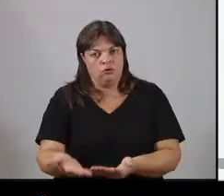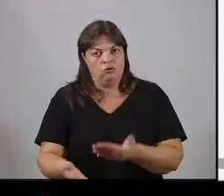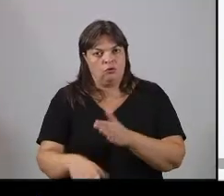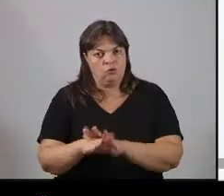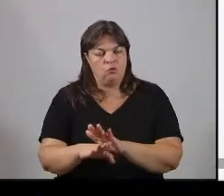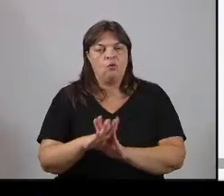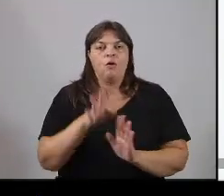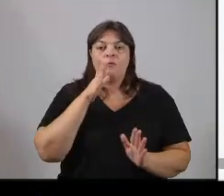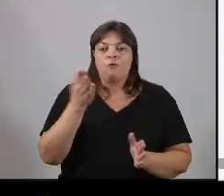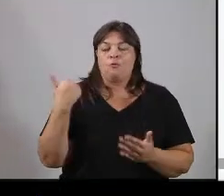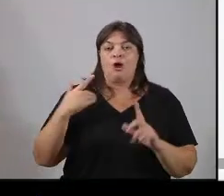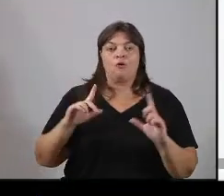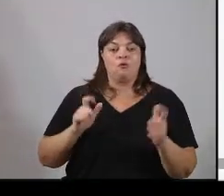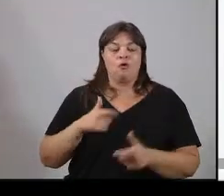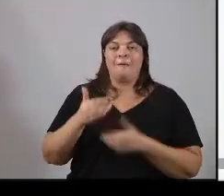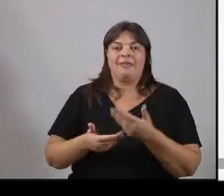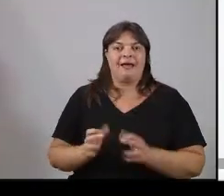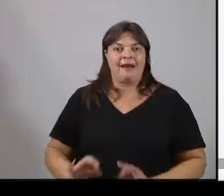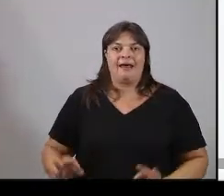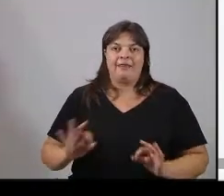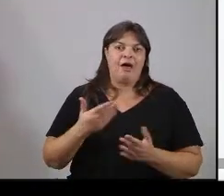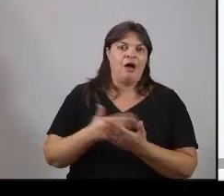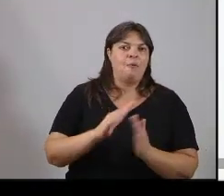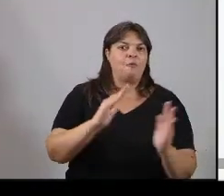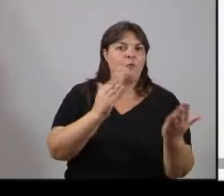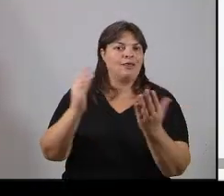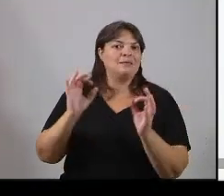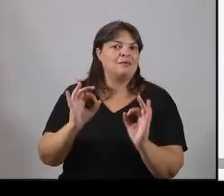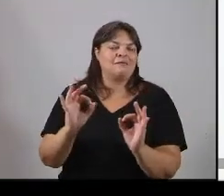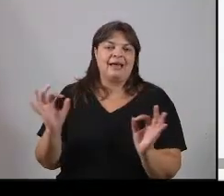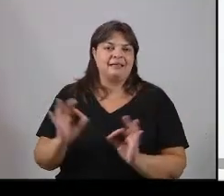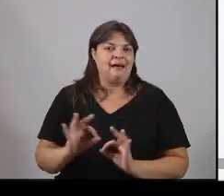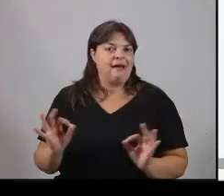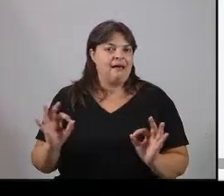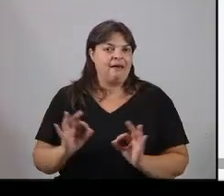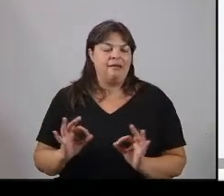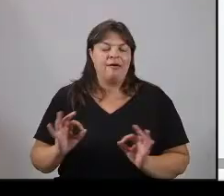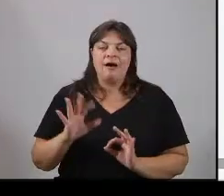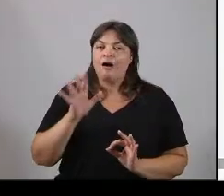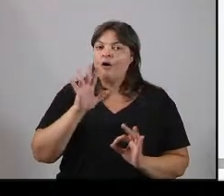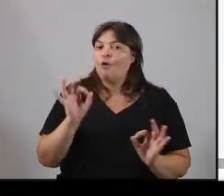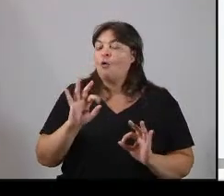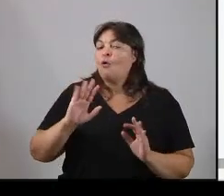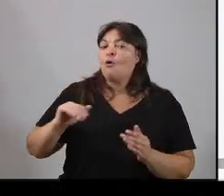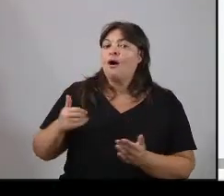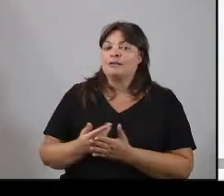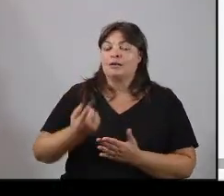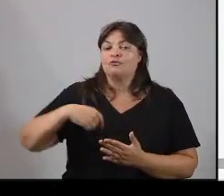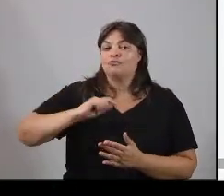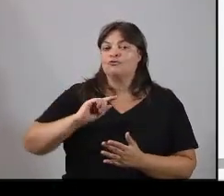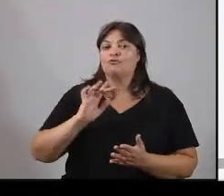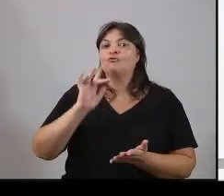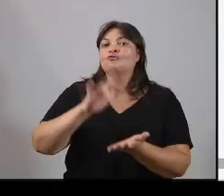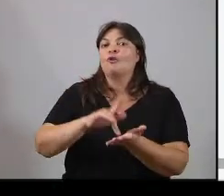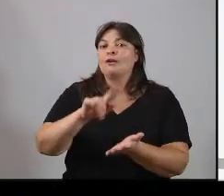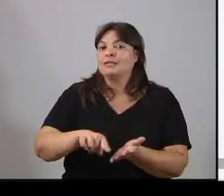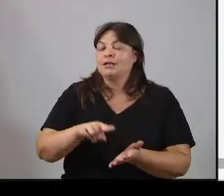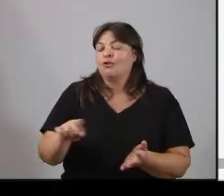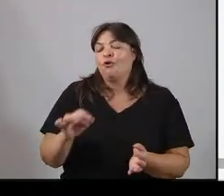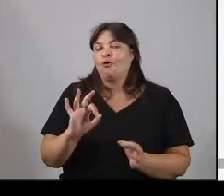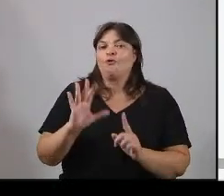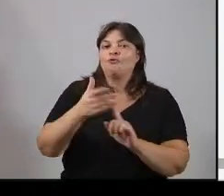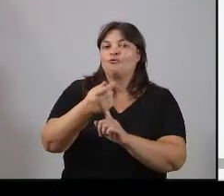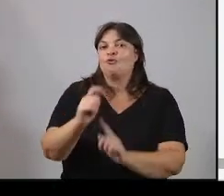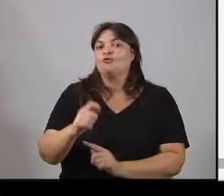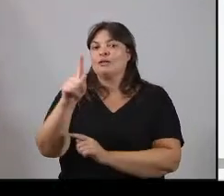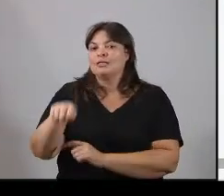se avanzó nada acerca de propuestas concretas o de hasta dónde podemos llegar o no. Desde nuestro Gobierno,